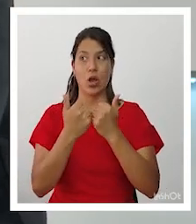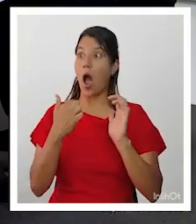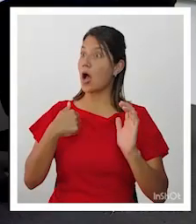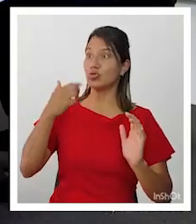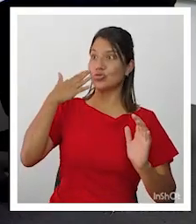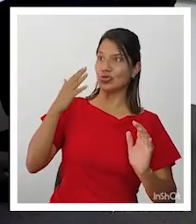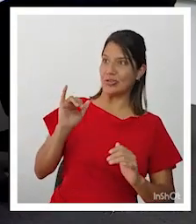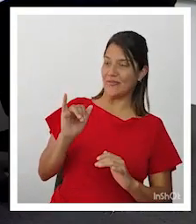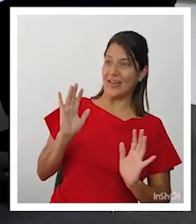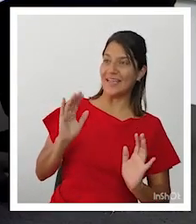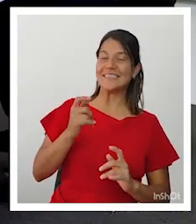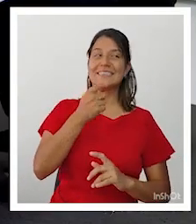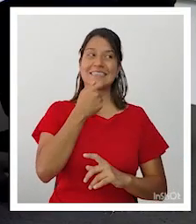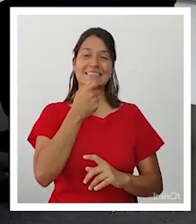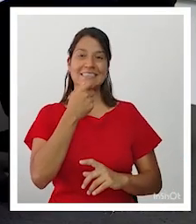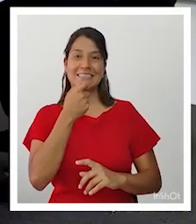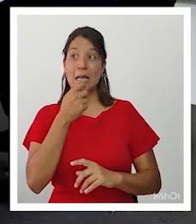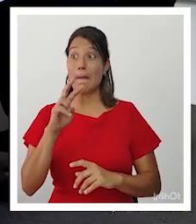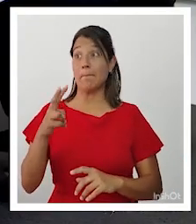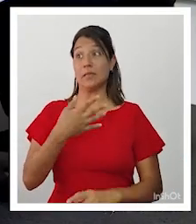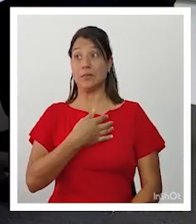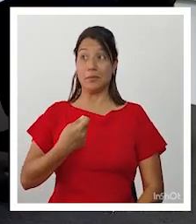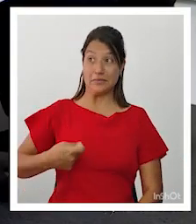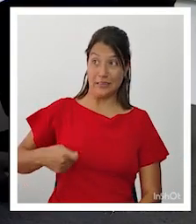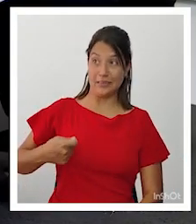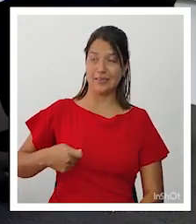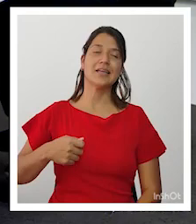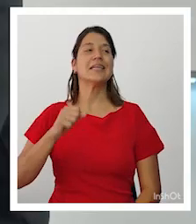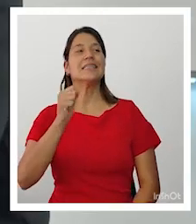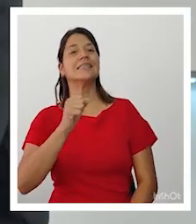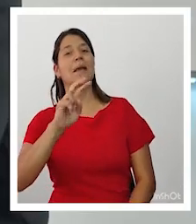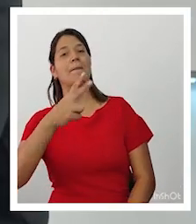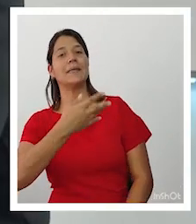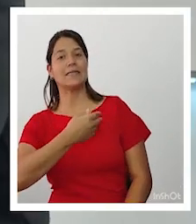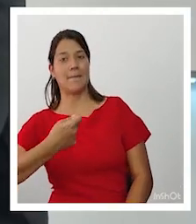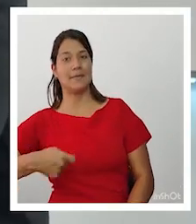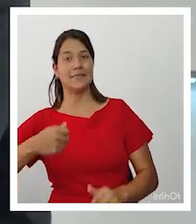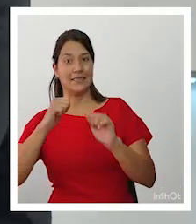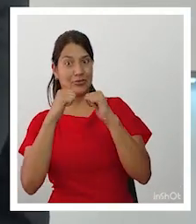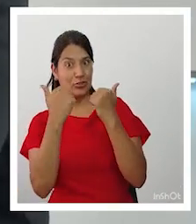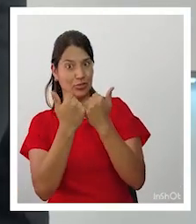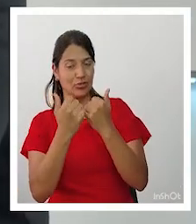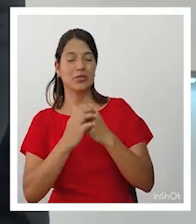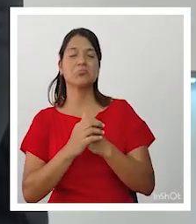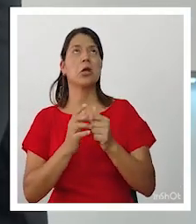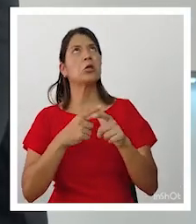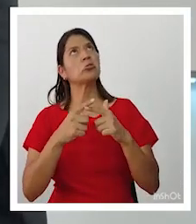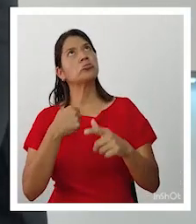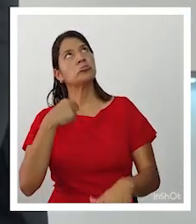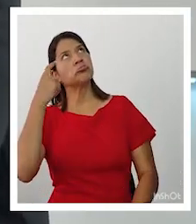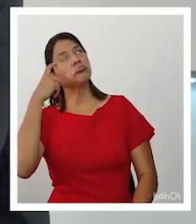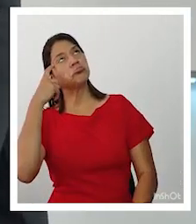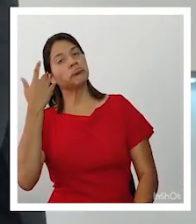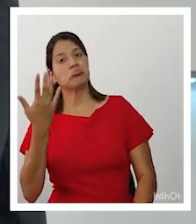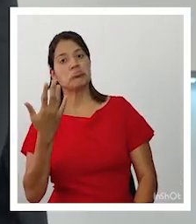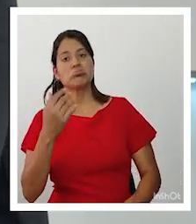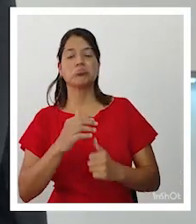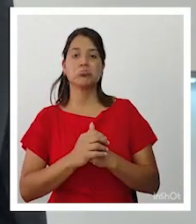yo. Vicepresidente. Sí, el vicepresidente de la asociación. Y yo dije, pues,